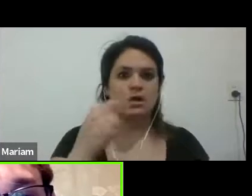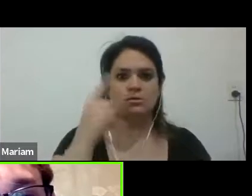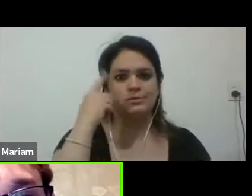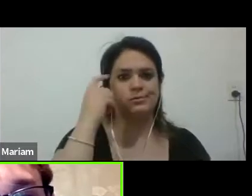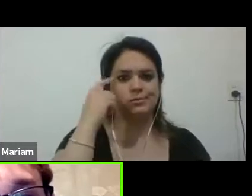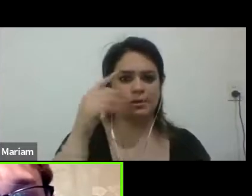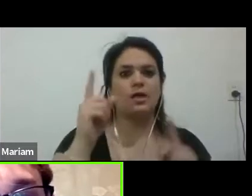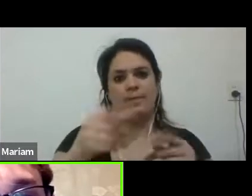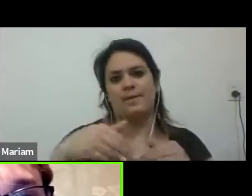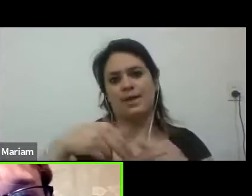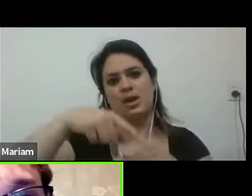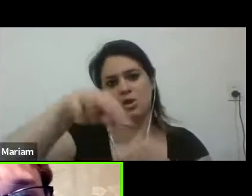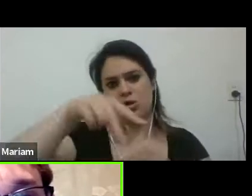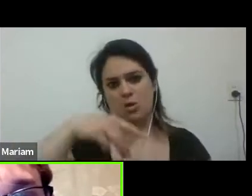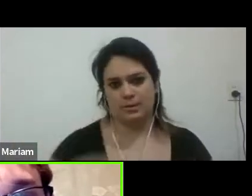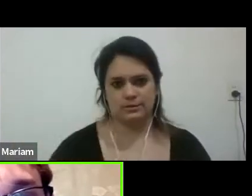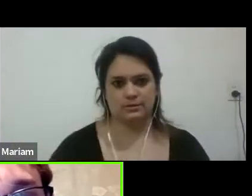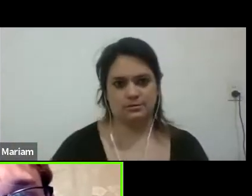3